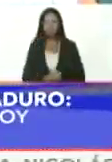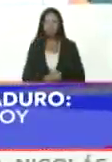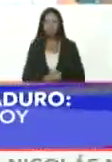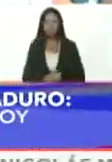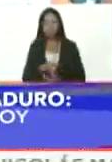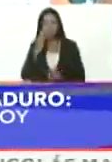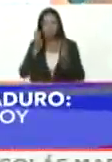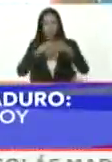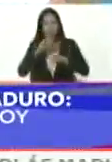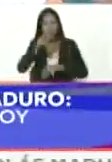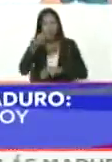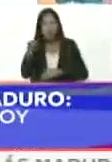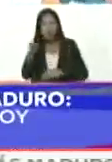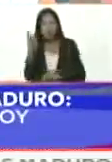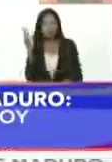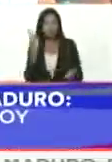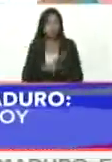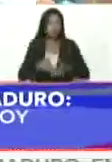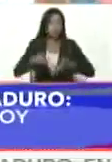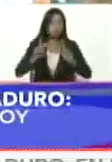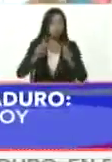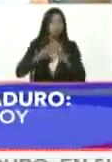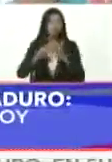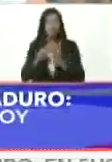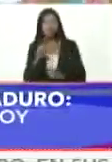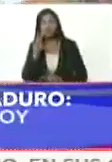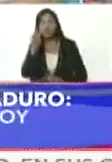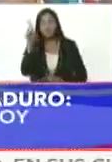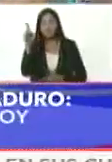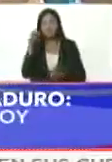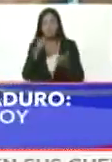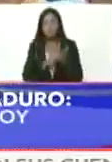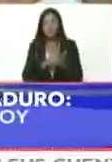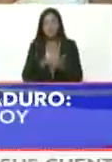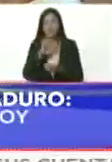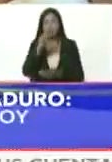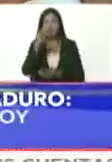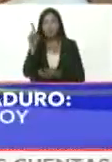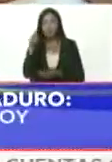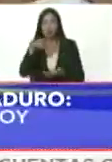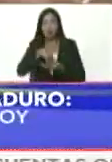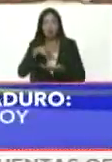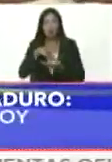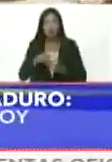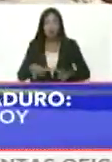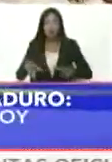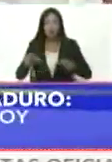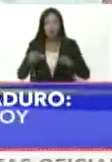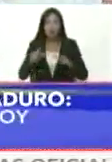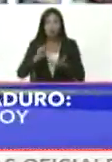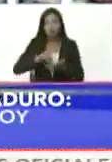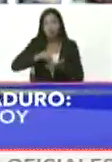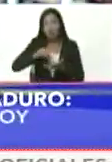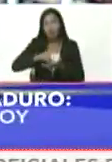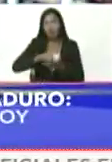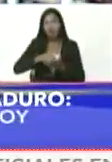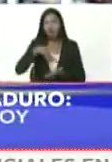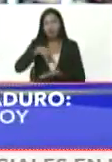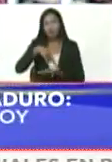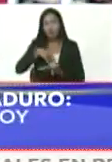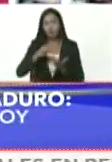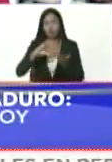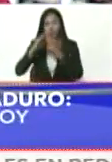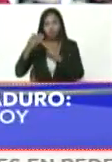acuerdo? Aprobado, pues, 2021, Carabobo, ciudades comunales. Tomen nota.